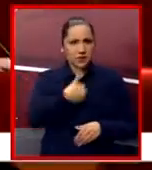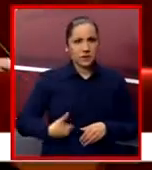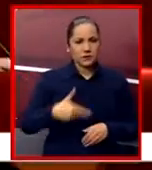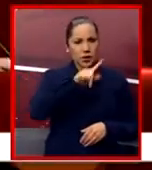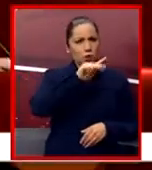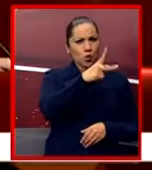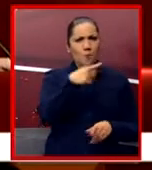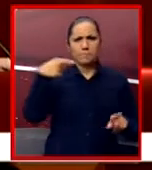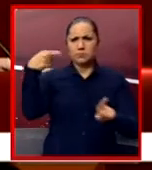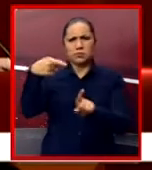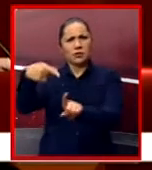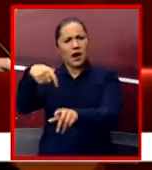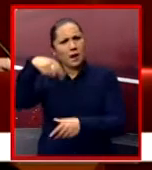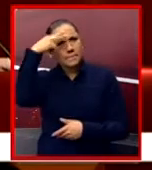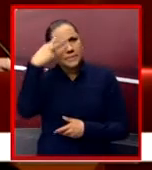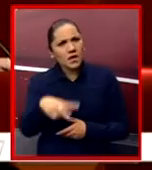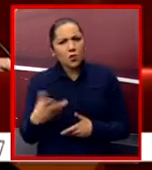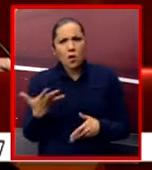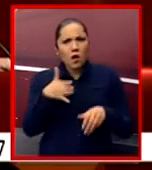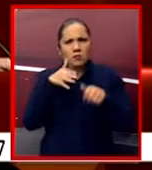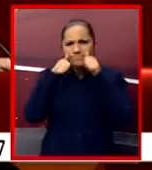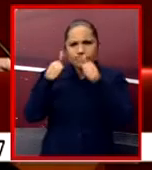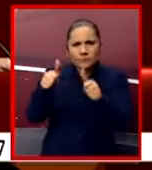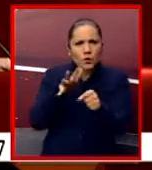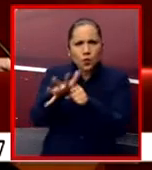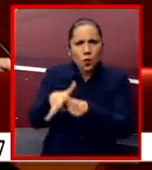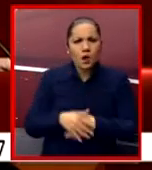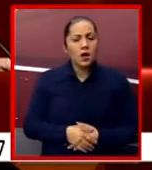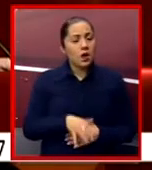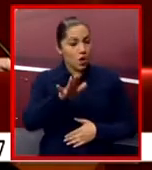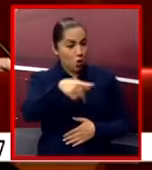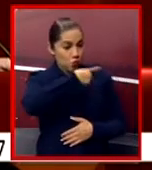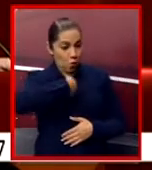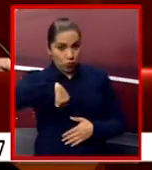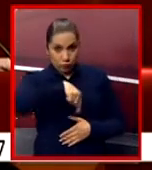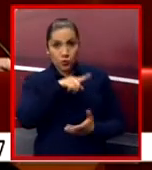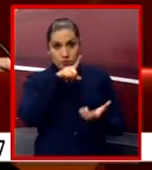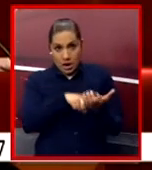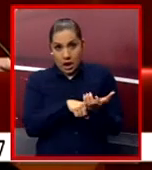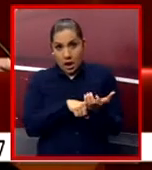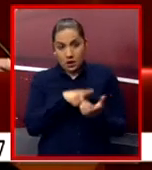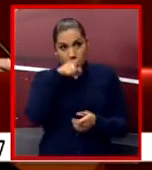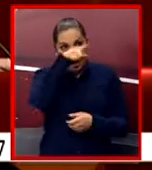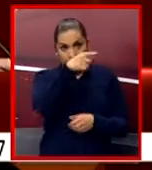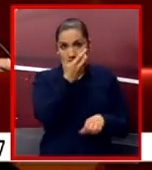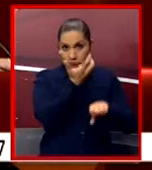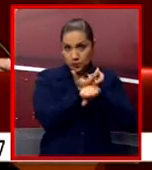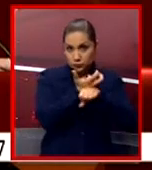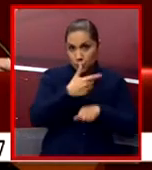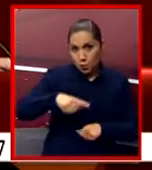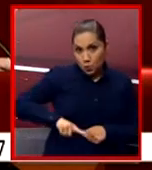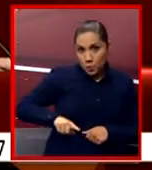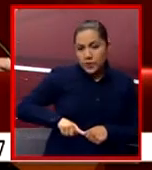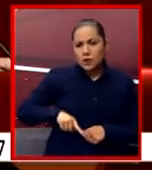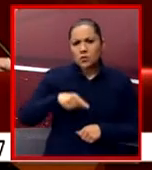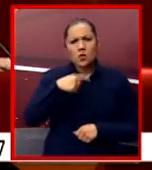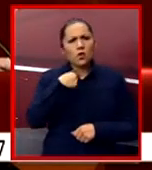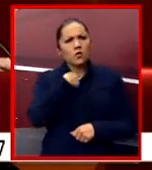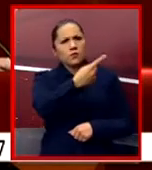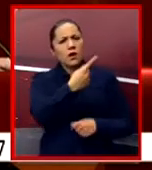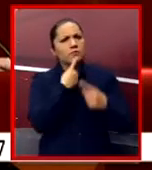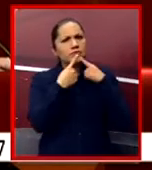¿Qué hemos hecho y qué estamos haciendo con el gobierno de los Estados Unidos? Nos hemos manifestado en la mejor disposición y con